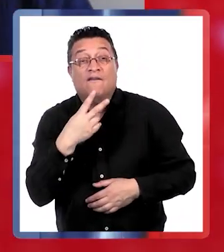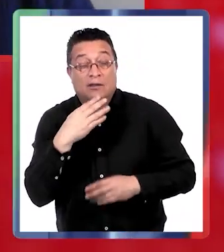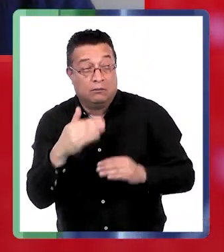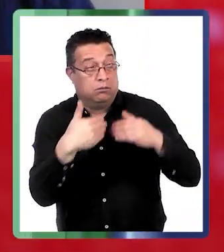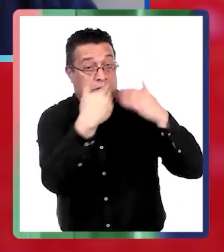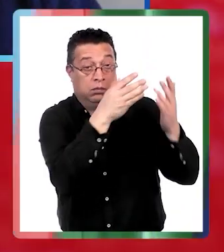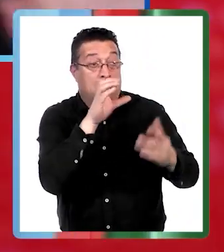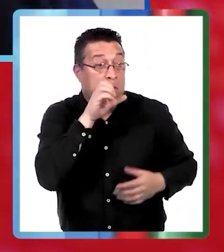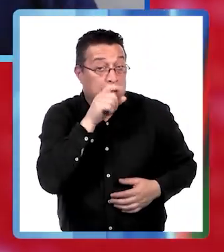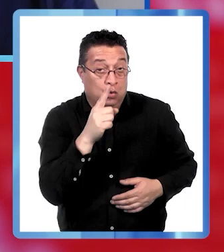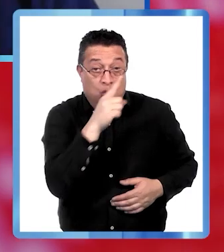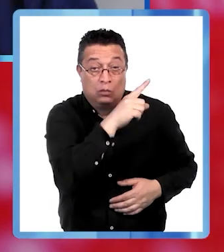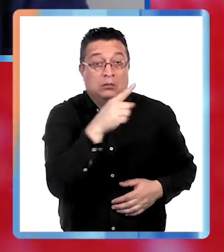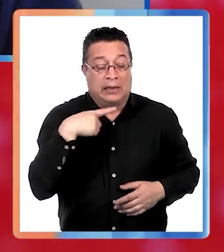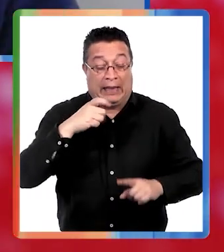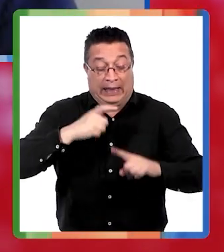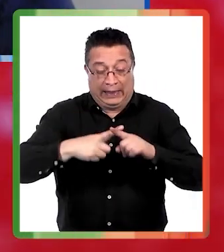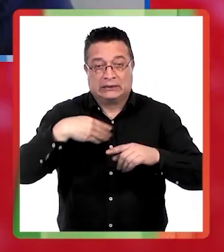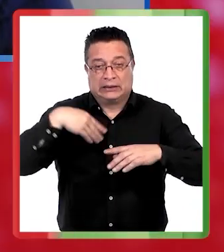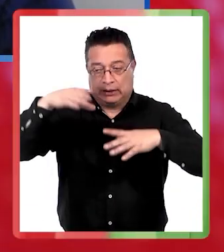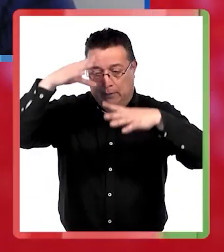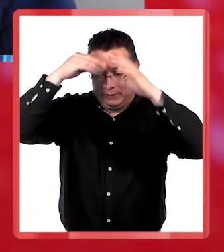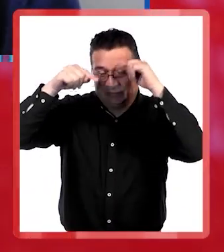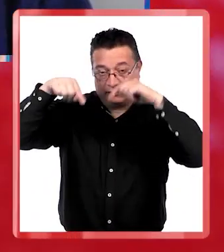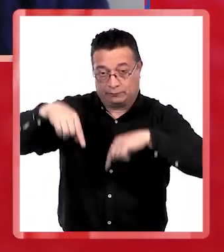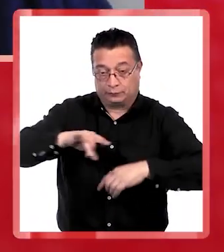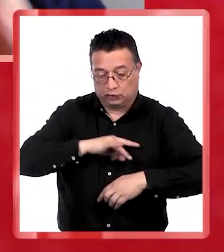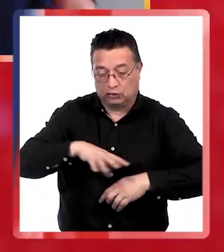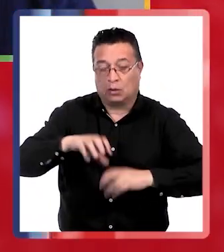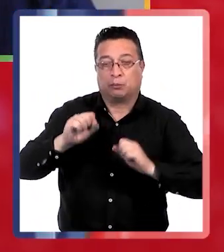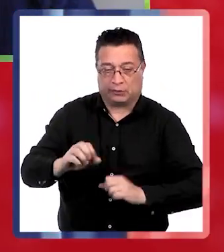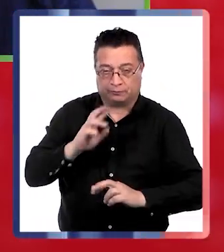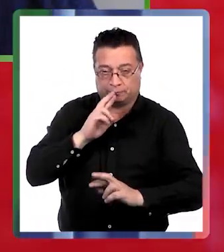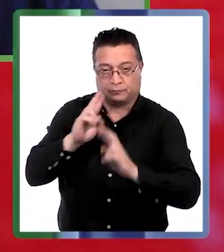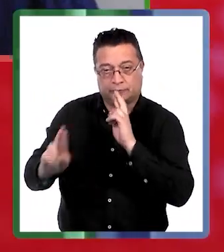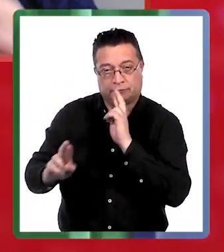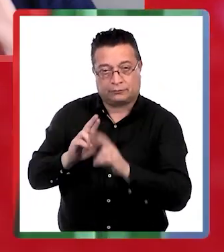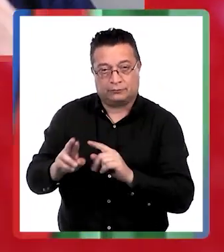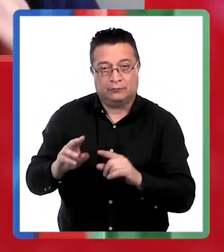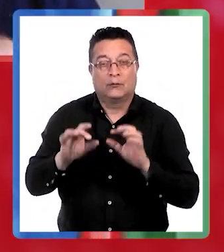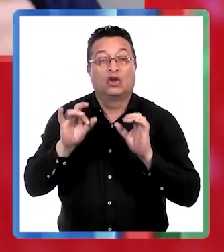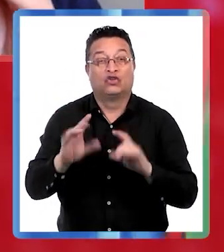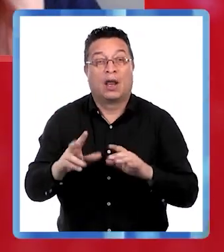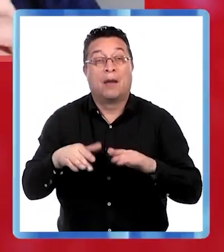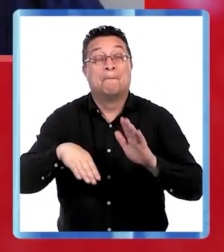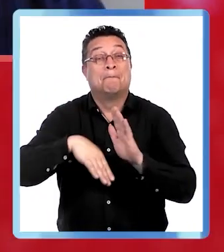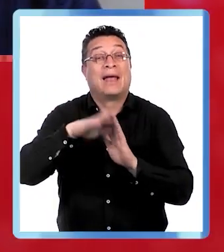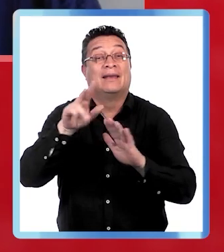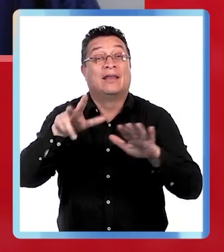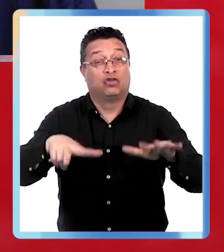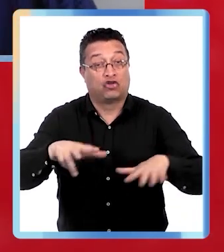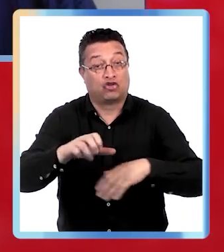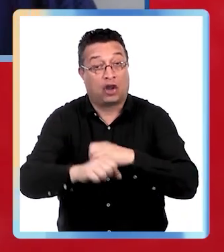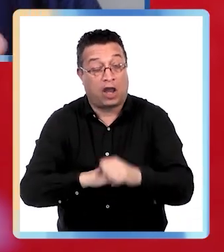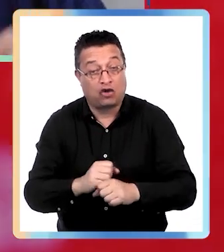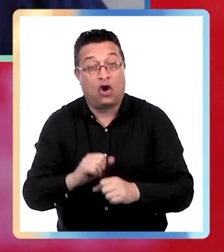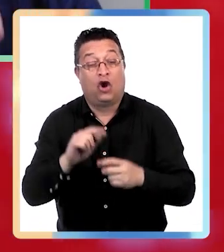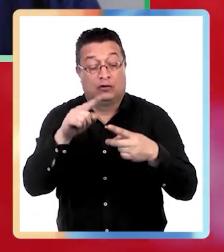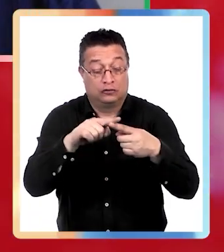en Perú, pero tuvo experiencia laboral en Chile, puede llenarla. Así que solamente tienes que tener más de 18 años